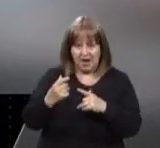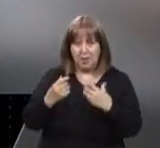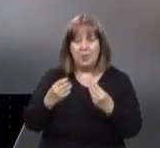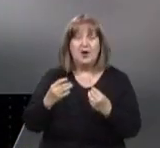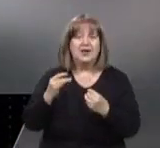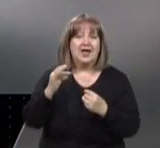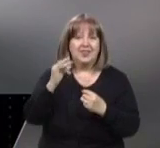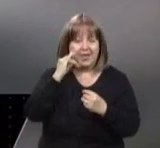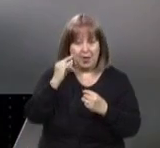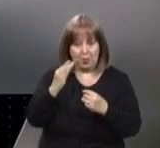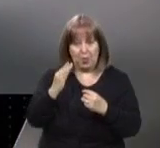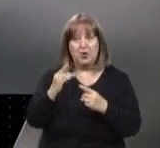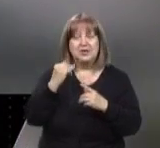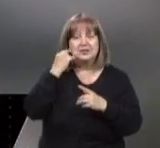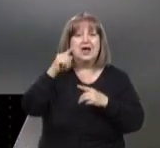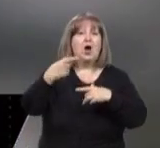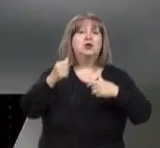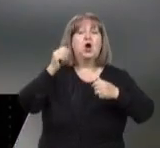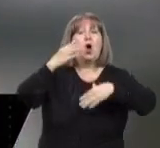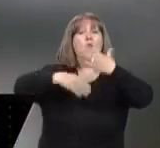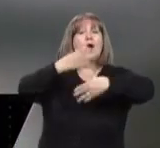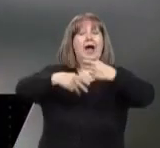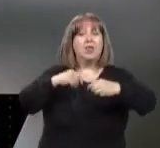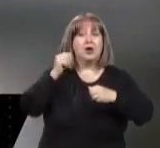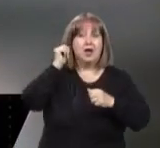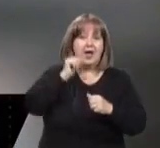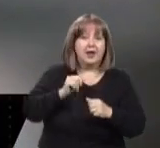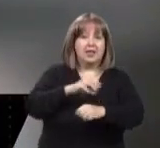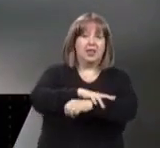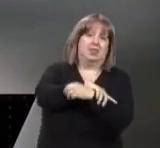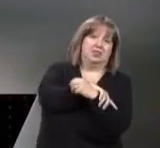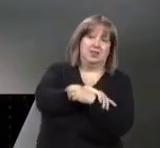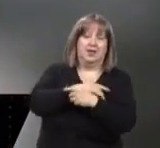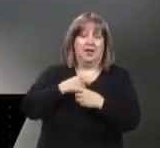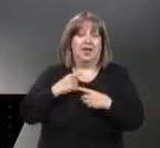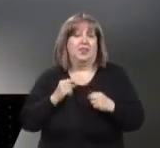más. Francia perdió a Pogba. Yo no sé hasta cuándo se va a jugar. A Messi le quedan 3 partidos todavía. No, pero... no por